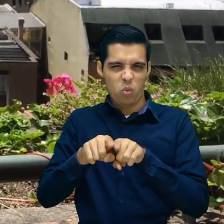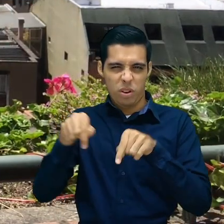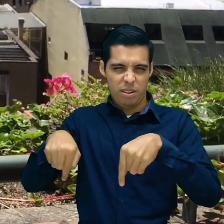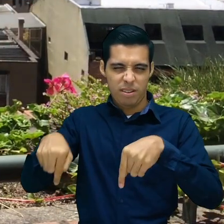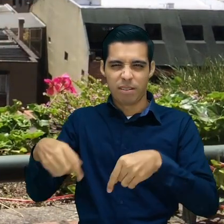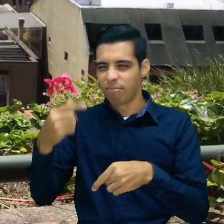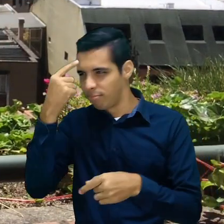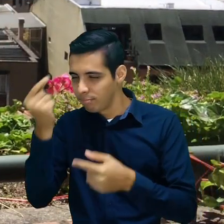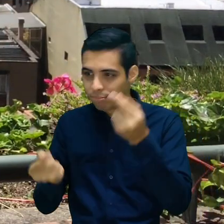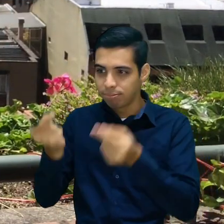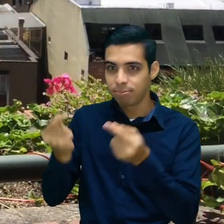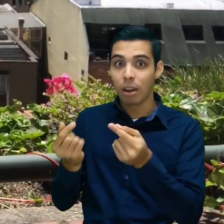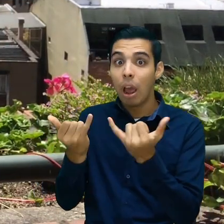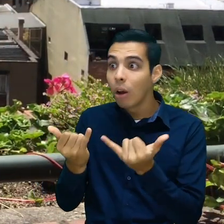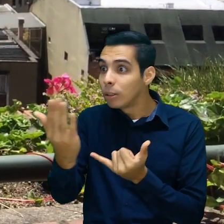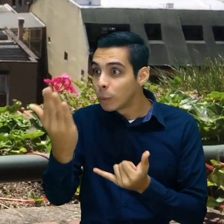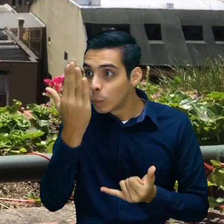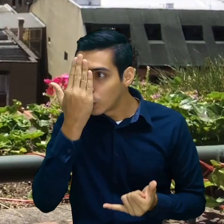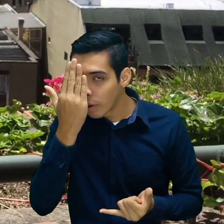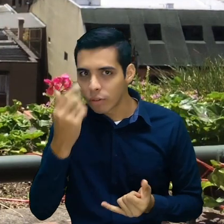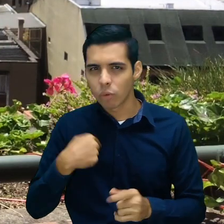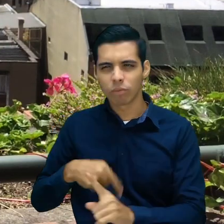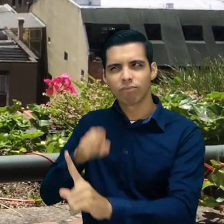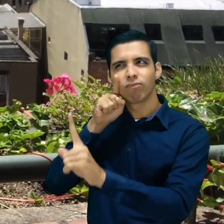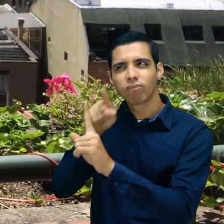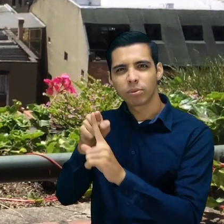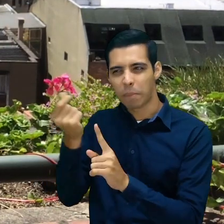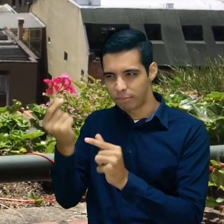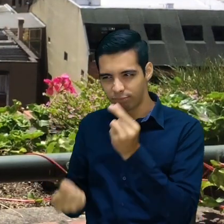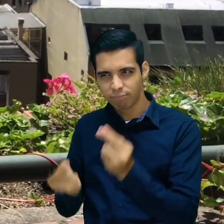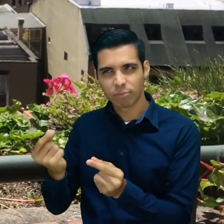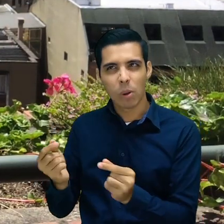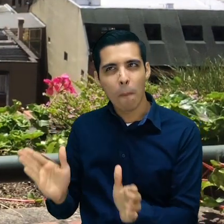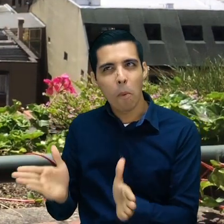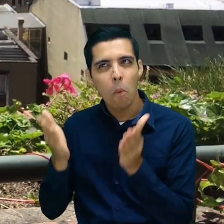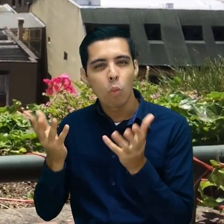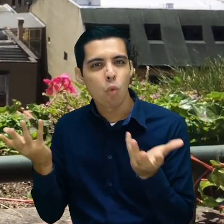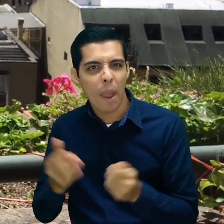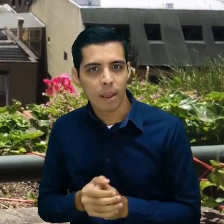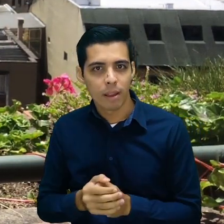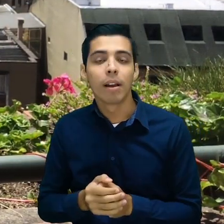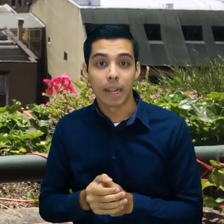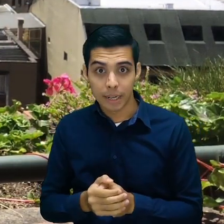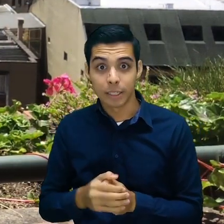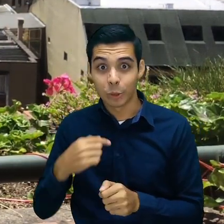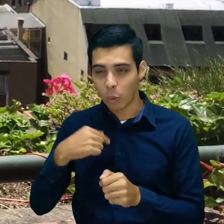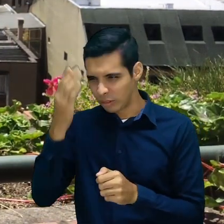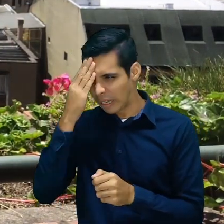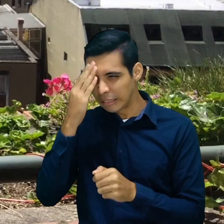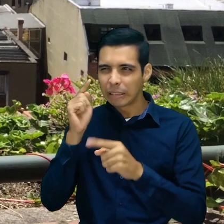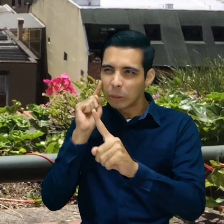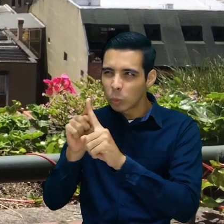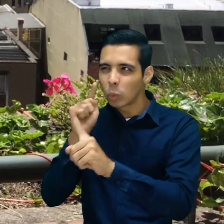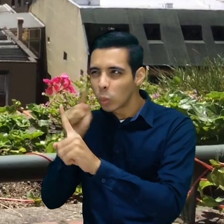en estos últimos meses vamos a revisar y a poner en orden las metas financieras. Establecer estas metas nos va a permitir darla toda en estos